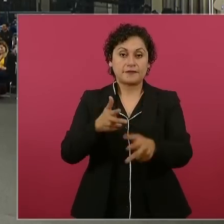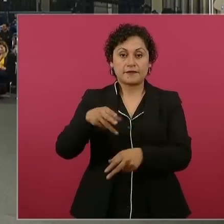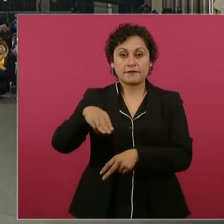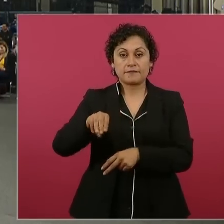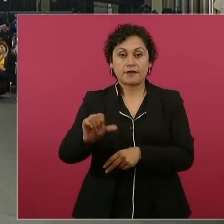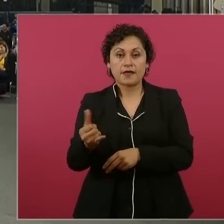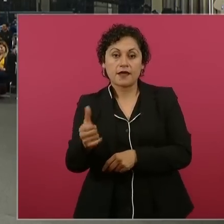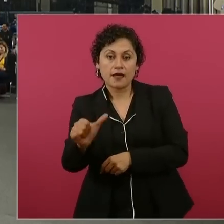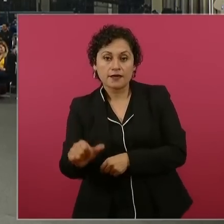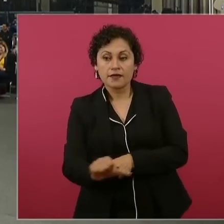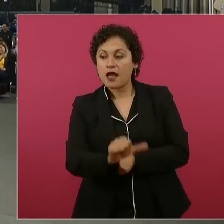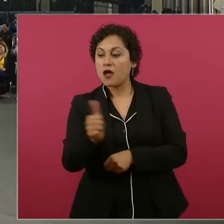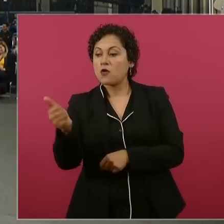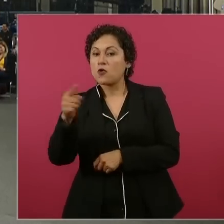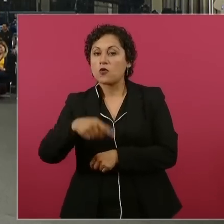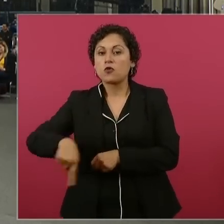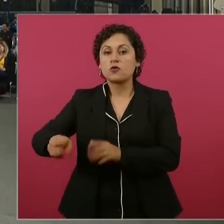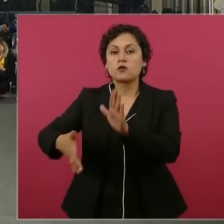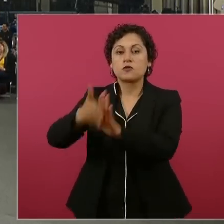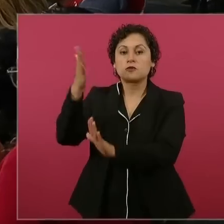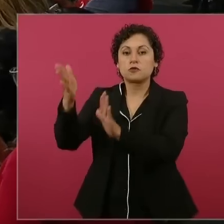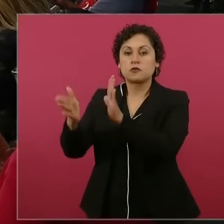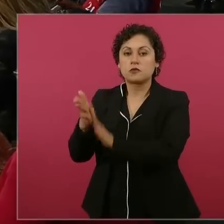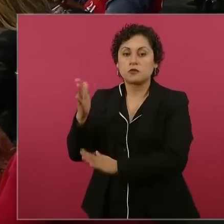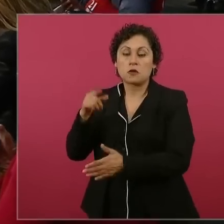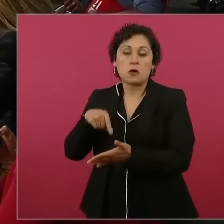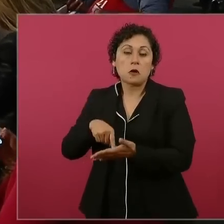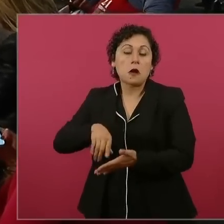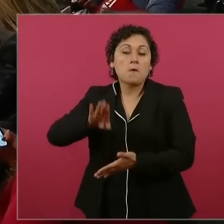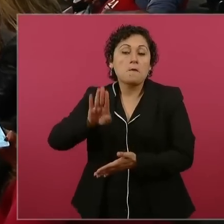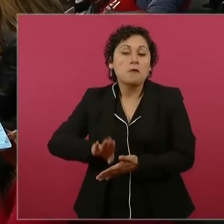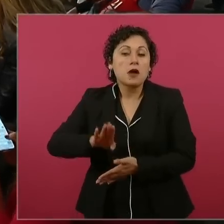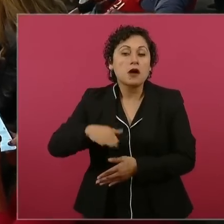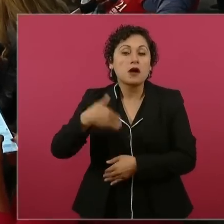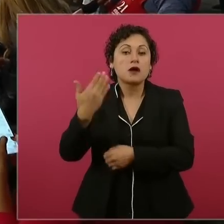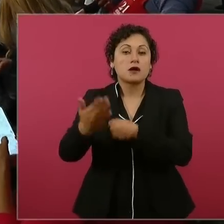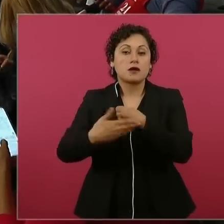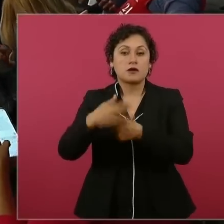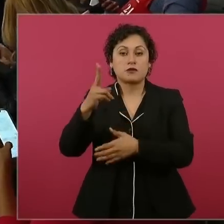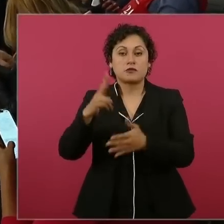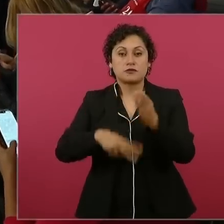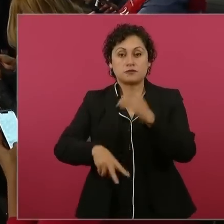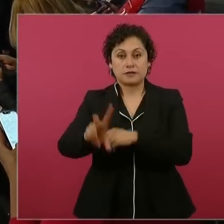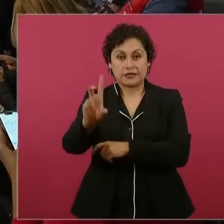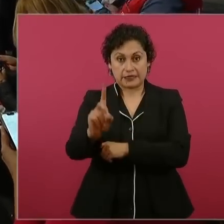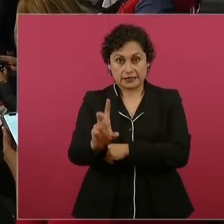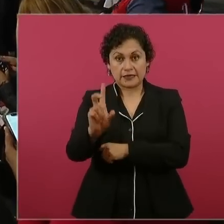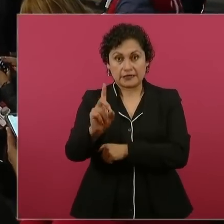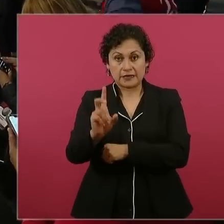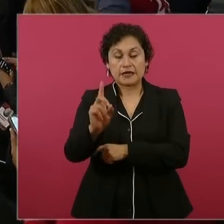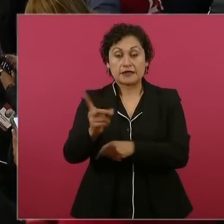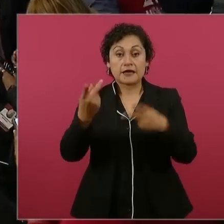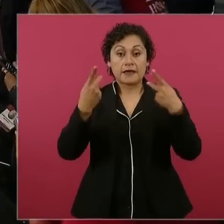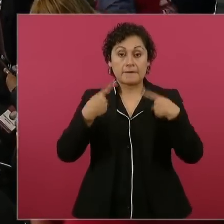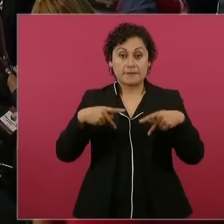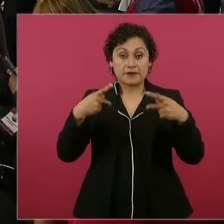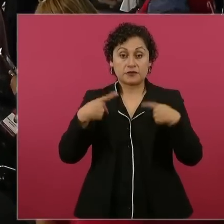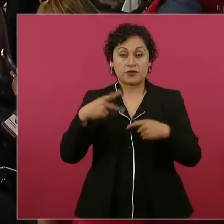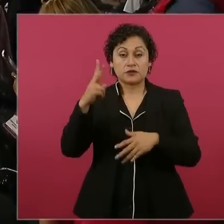paralelos, se estima que para el 2030 habrán llegado a vivir 2 millones más de personas ahí en la